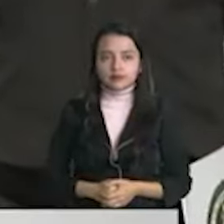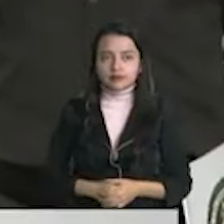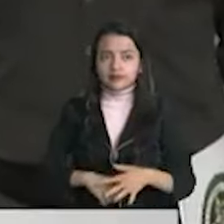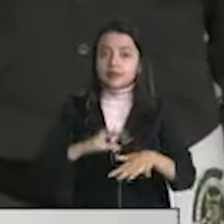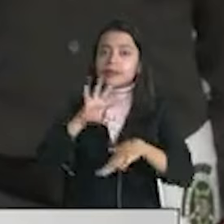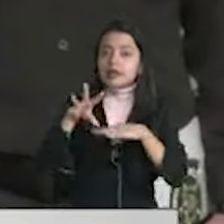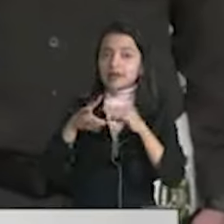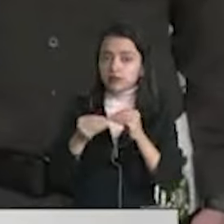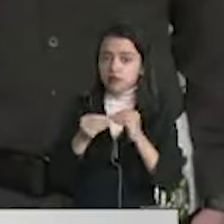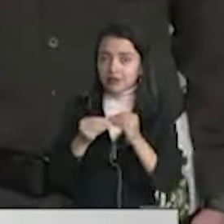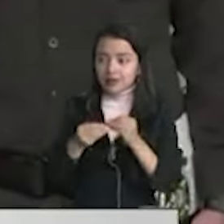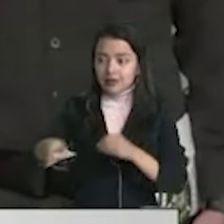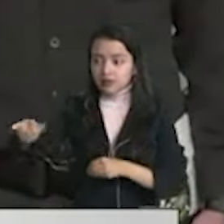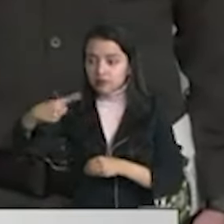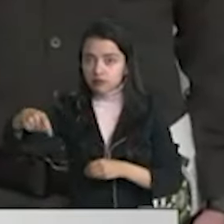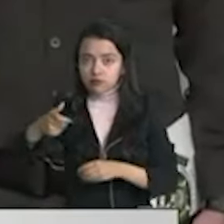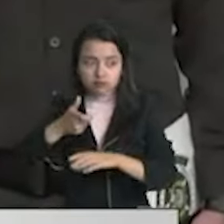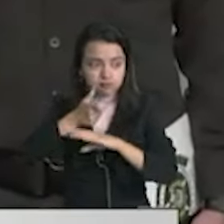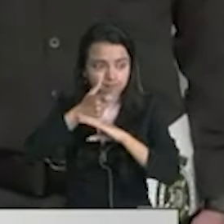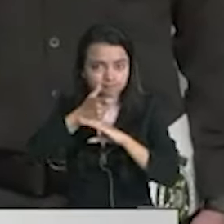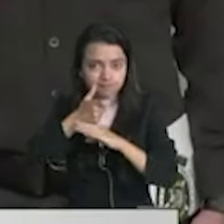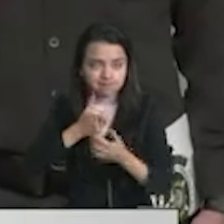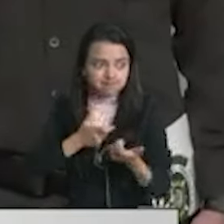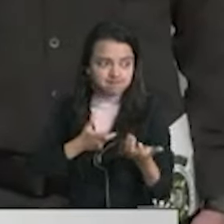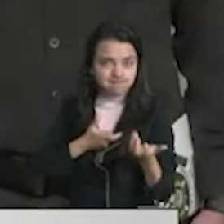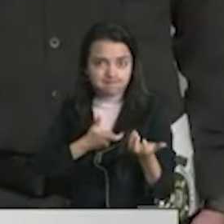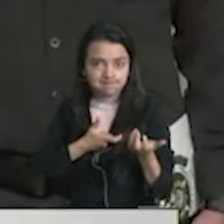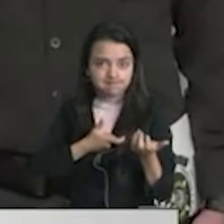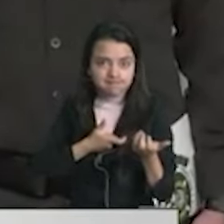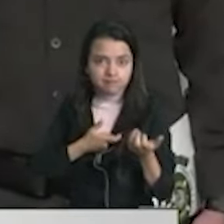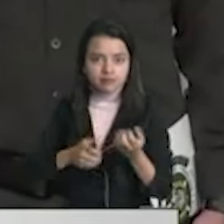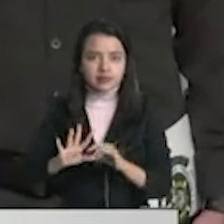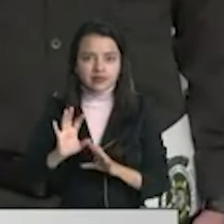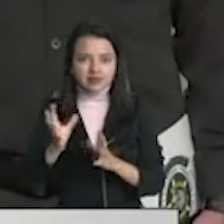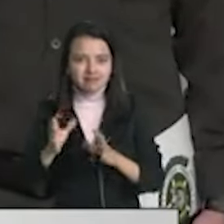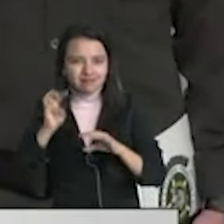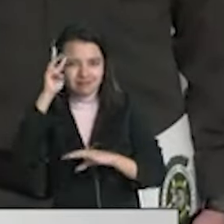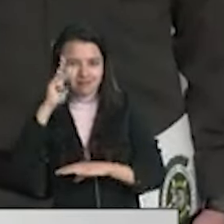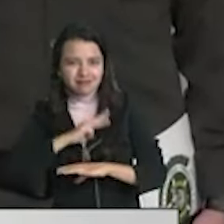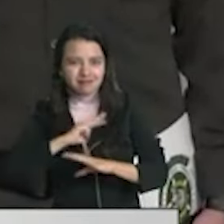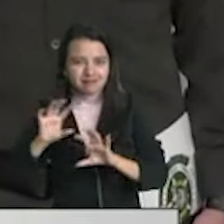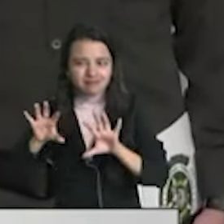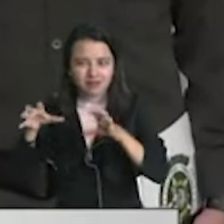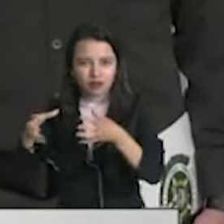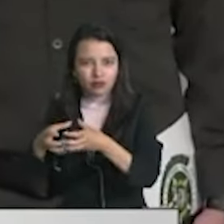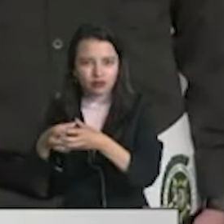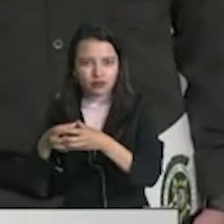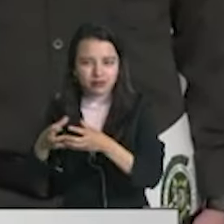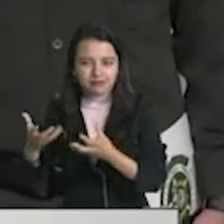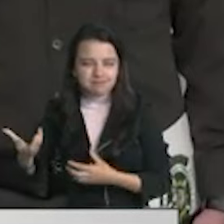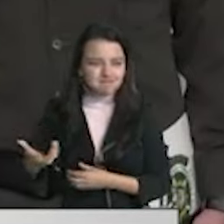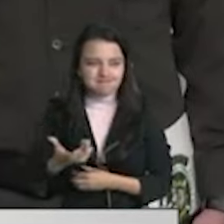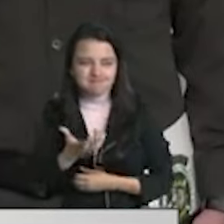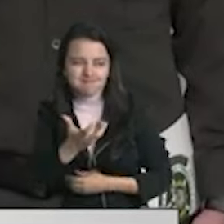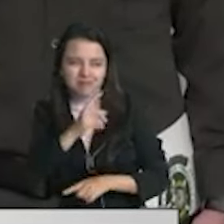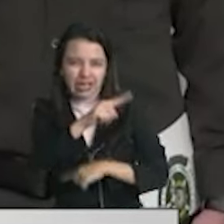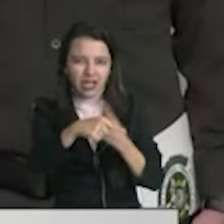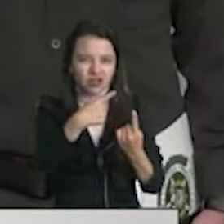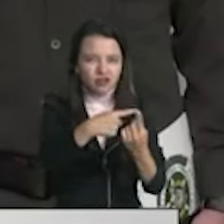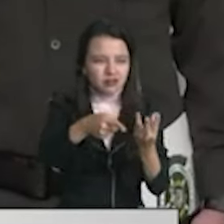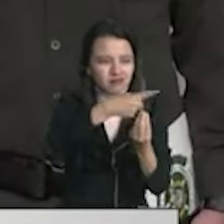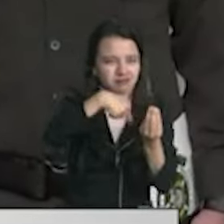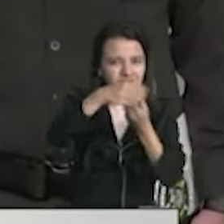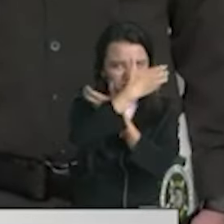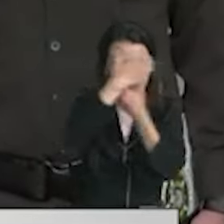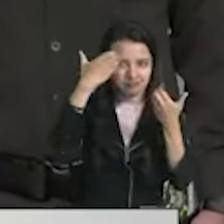Adicional a la presión que se ejerce por parte de la fuerza pública en su conjunto contra los integrantes de